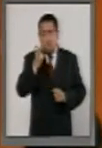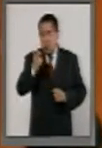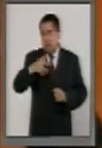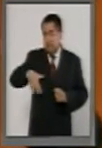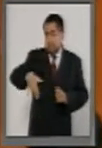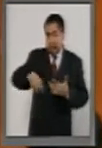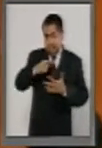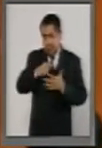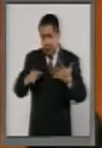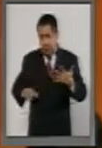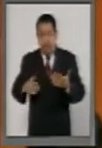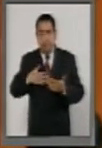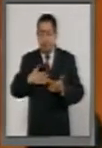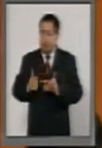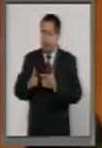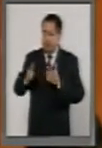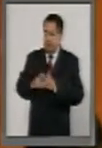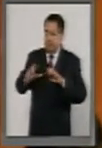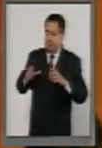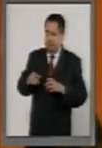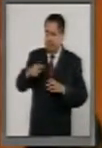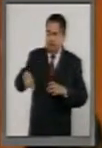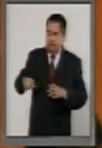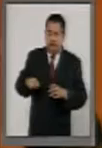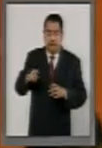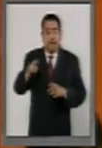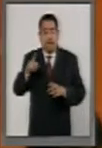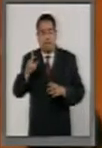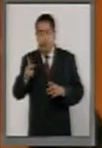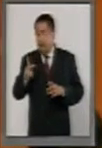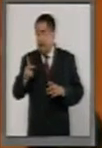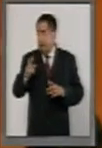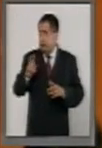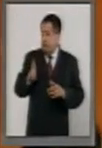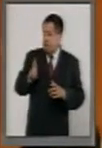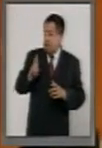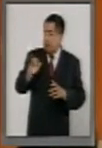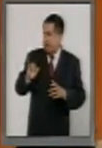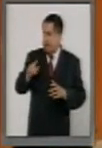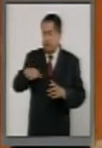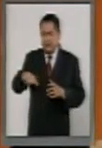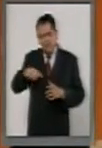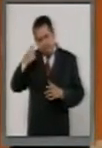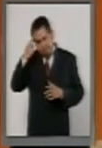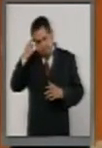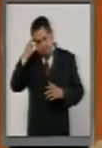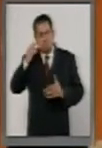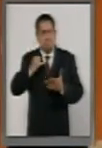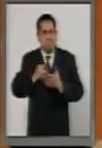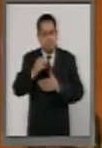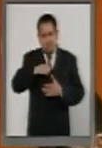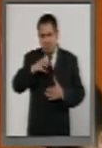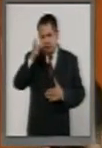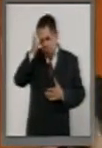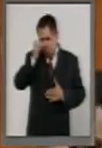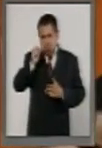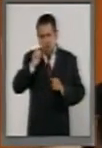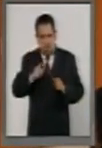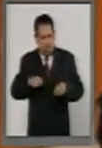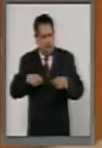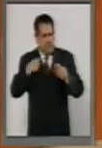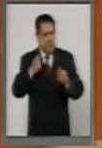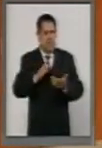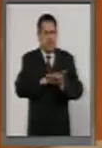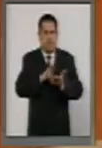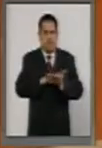expuesto, en el grupo parlamentario del Partido Revolucionario Institucional, estamos a favor del